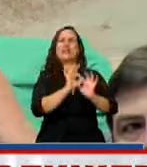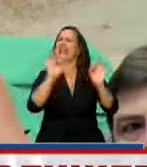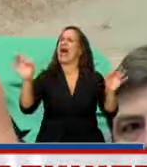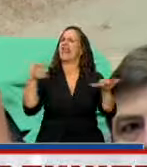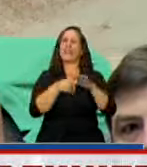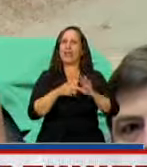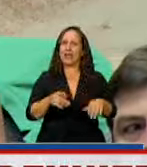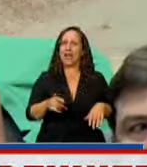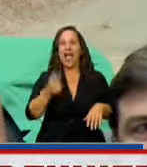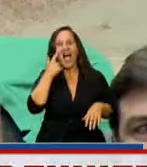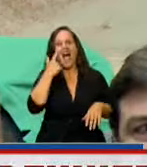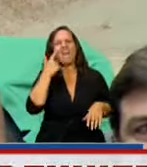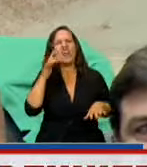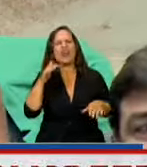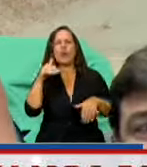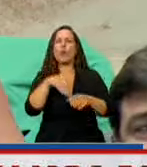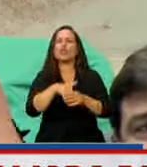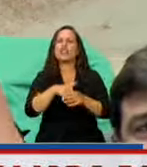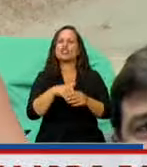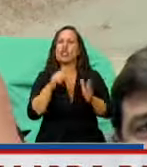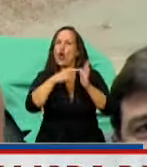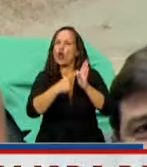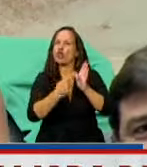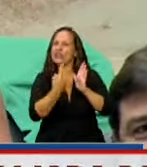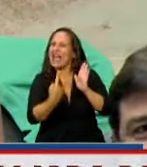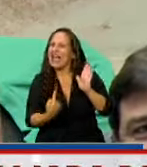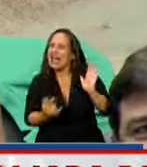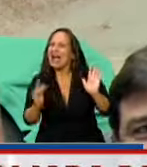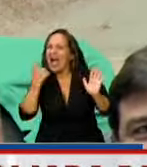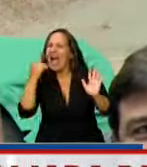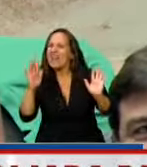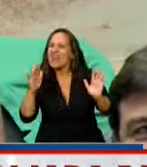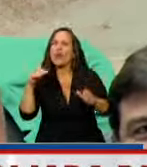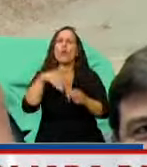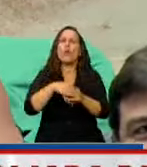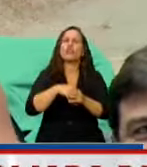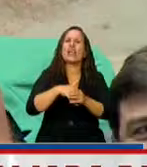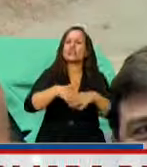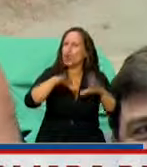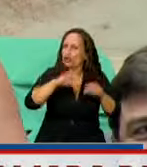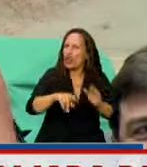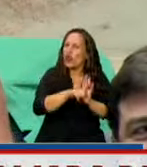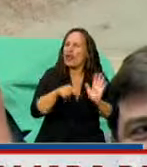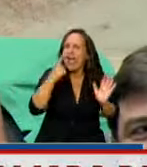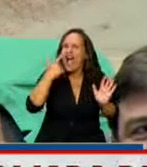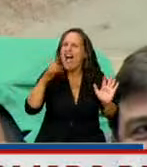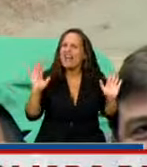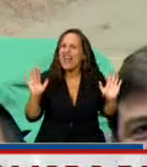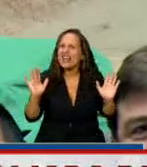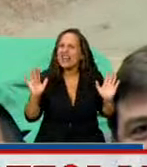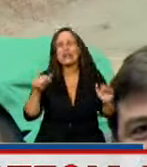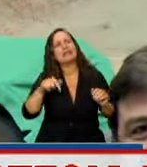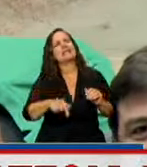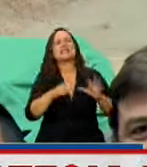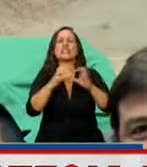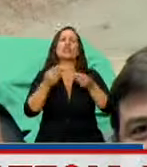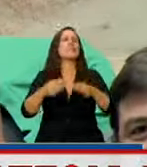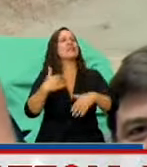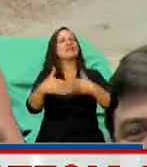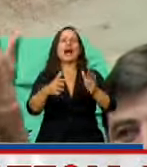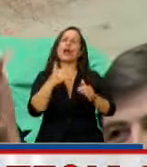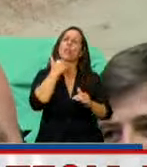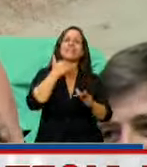no. El tema de la movilidad jubilatoria ahora ha salido por decreto, pero los legisladores